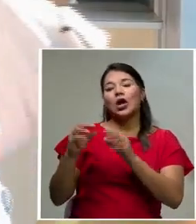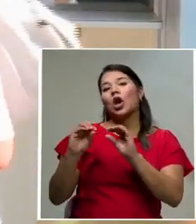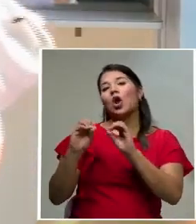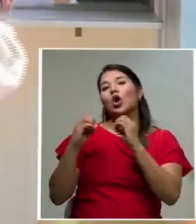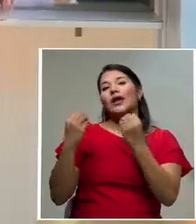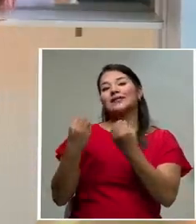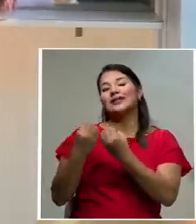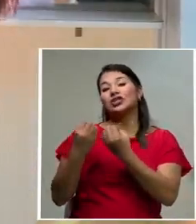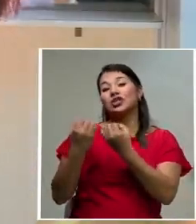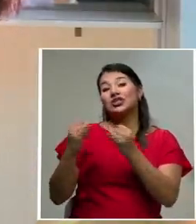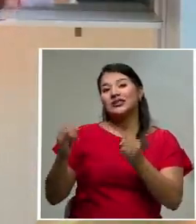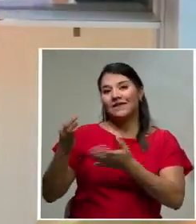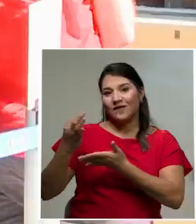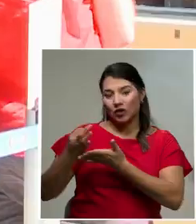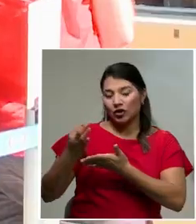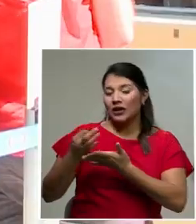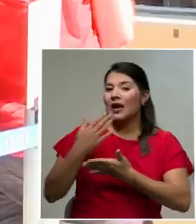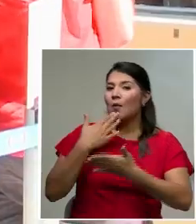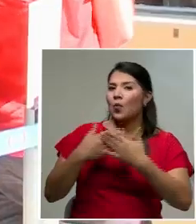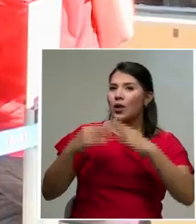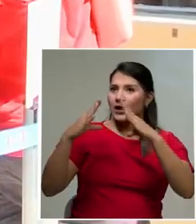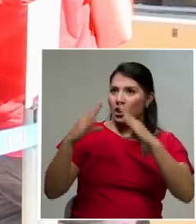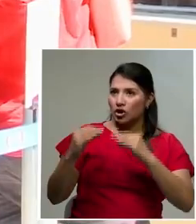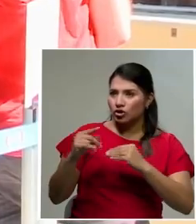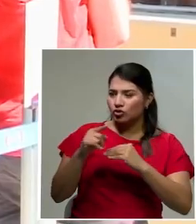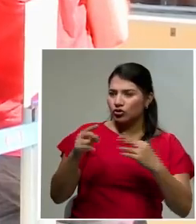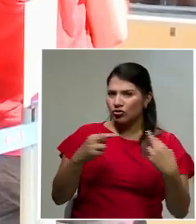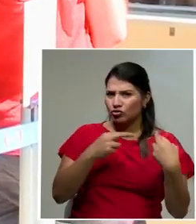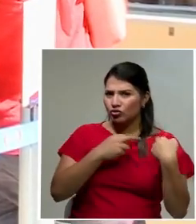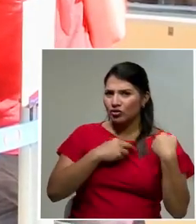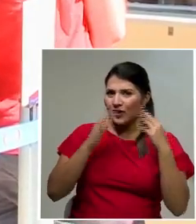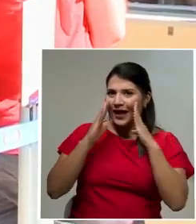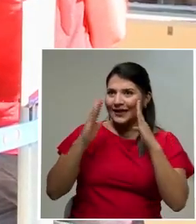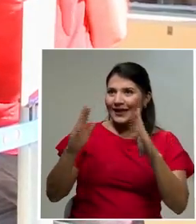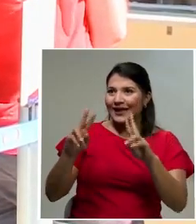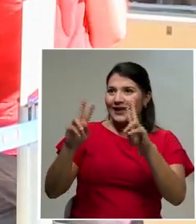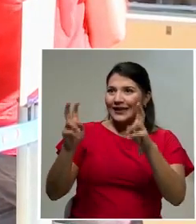le dan constante seguimiento a todo el tema de migración en el país,